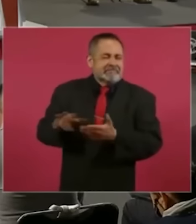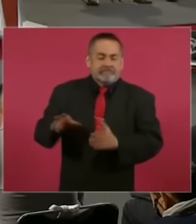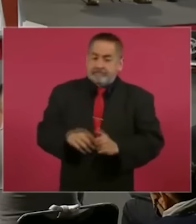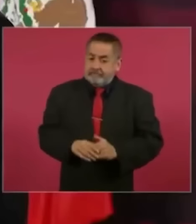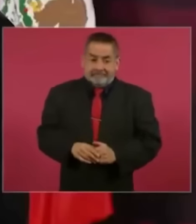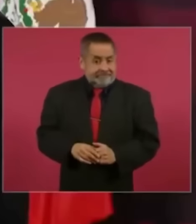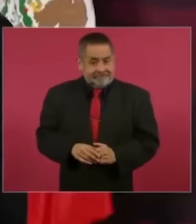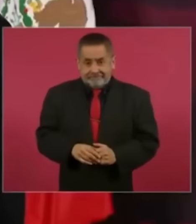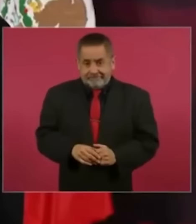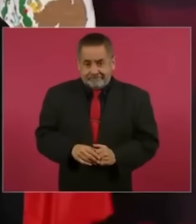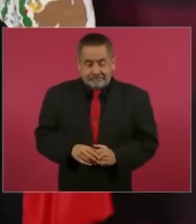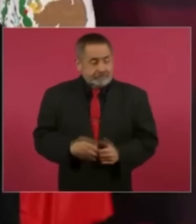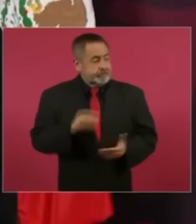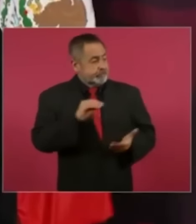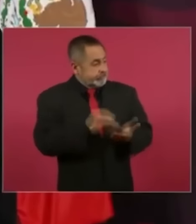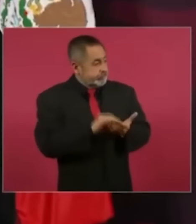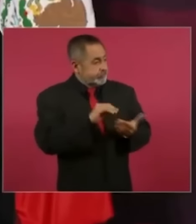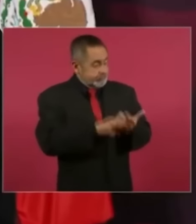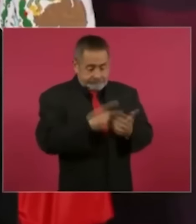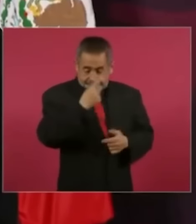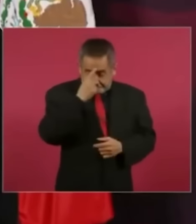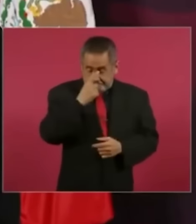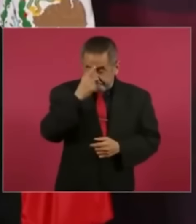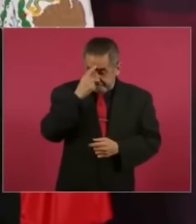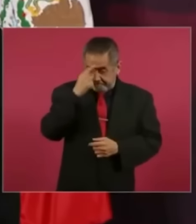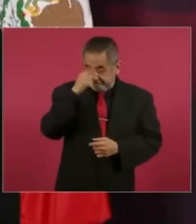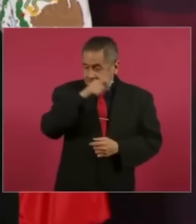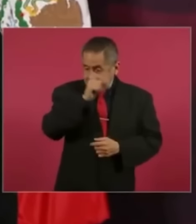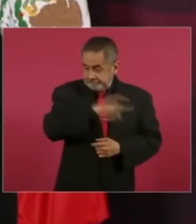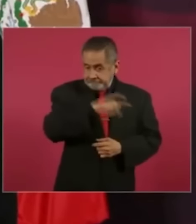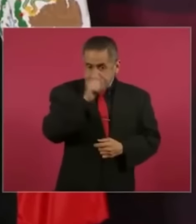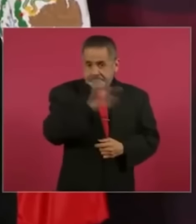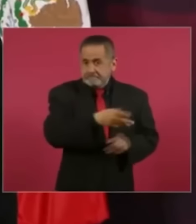siguen pensando en